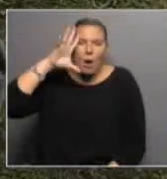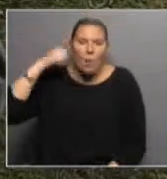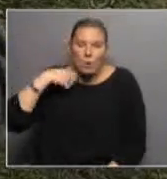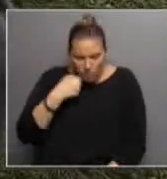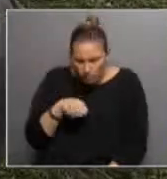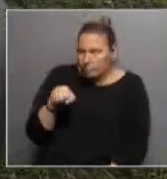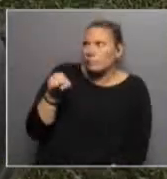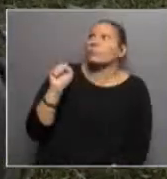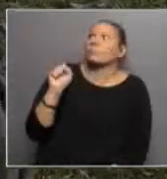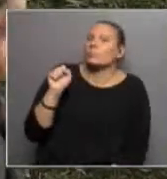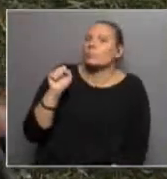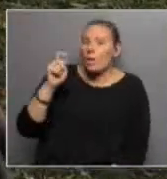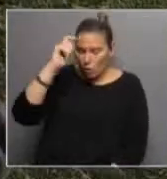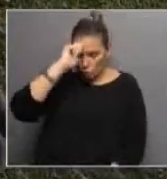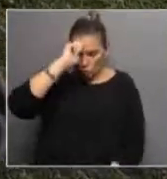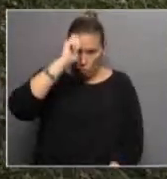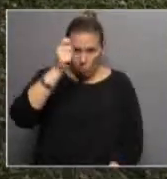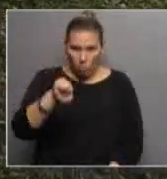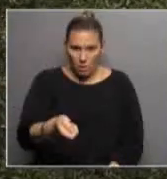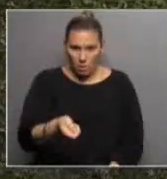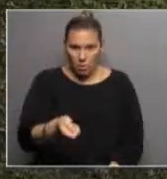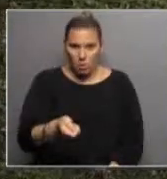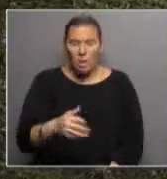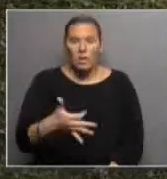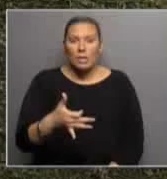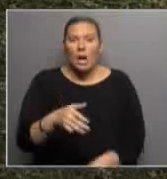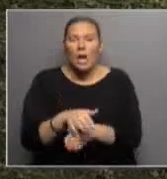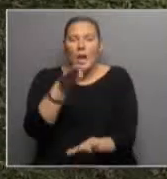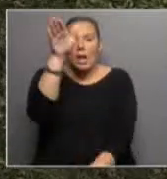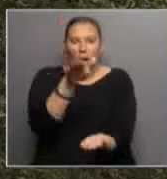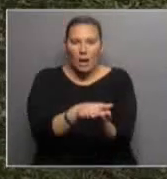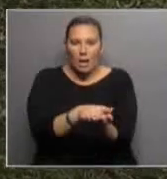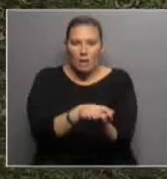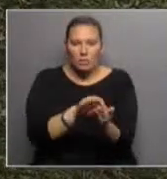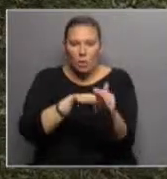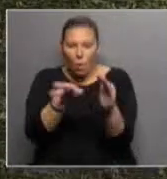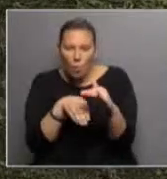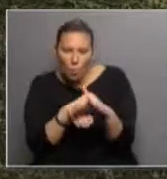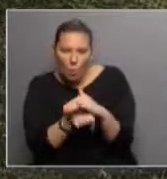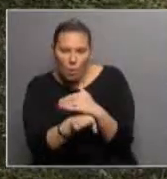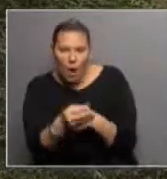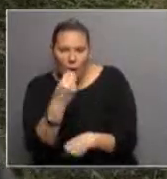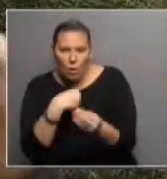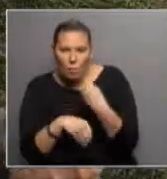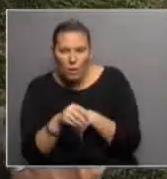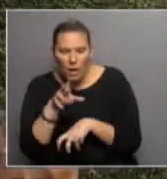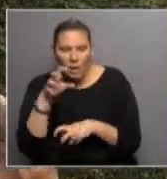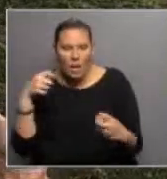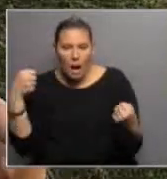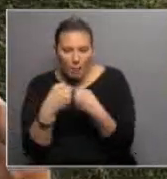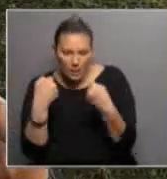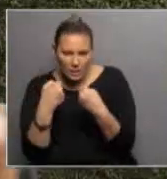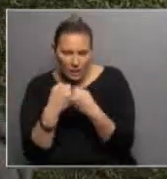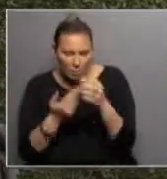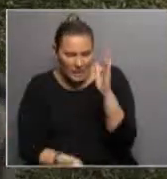mirando para arriba, mi papá saca el sombrero. Y que era que el lagarto había ido a la cueva a la comadreja con los hijitos y ella salió a pelearlo para sacarlo,